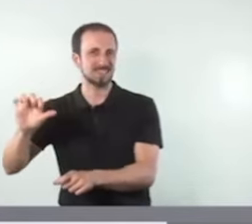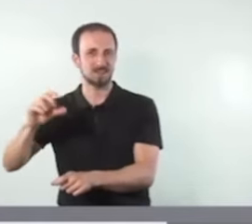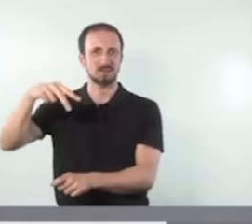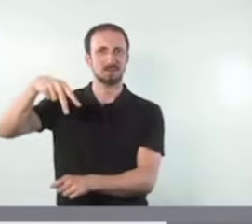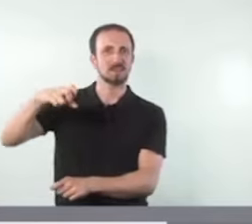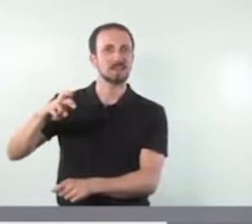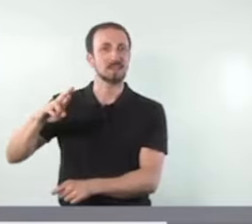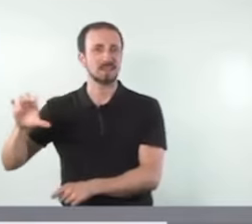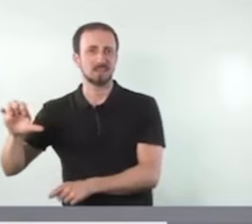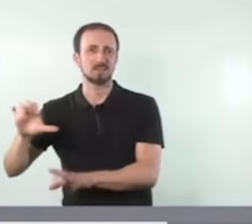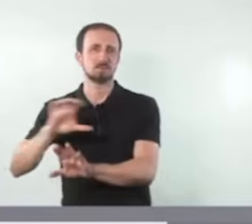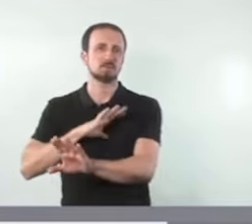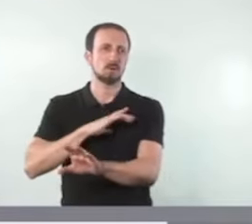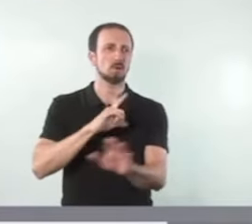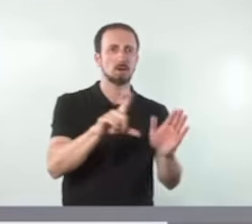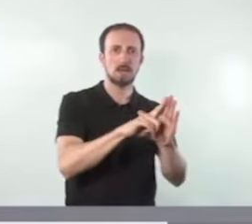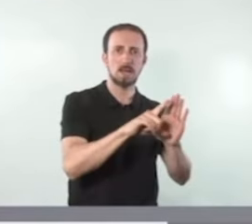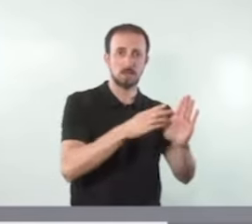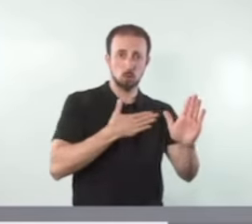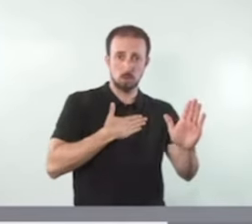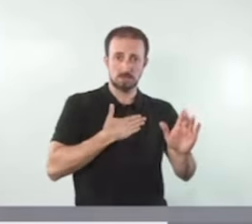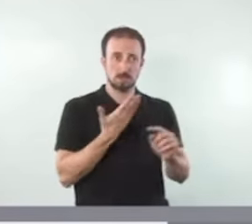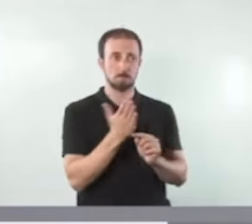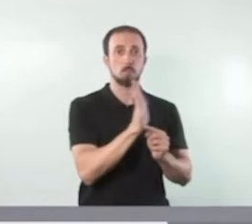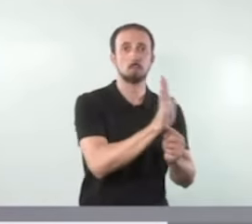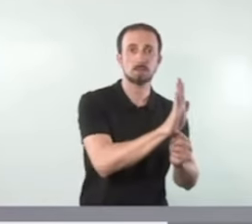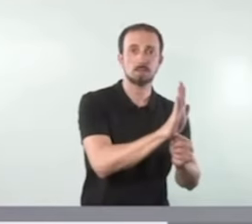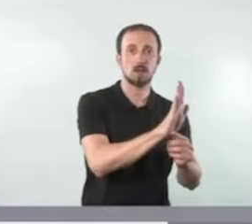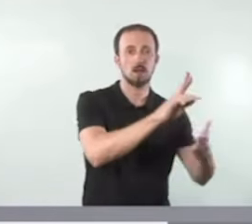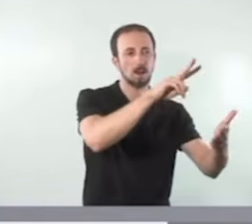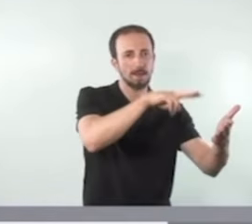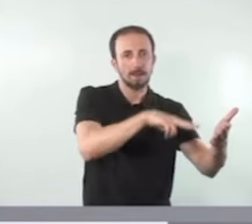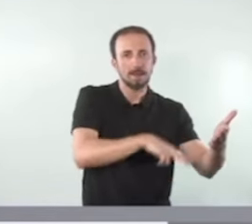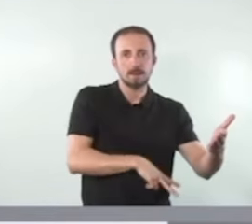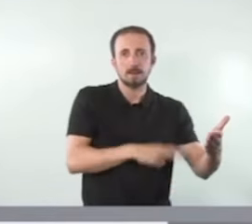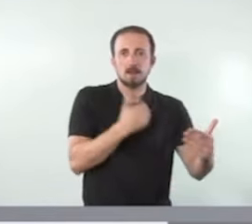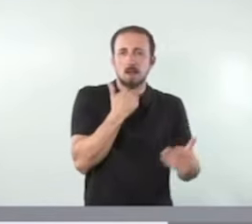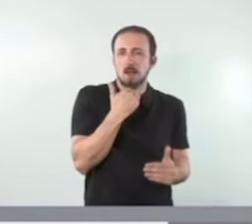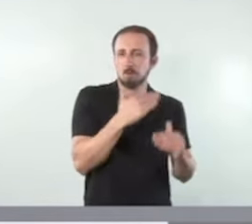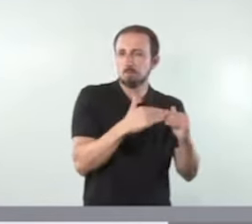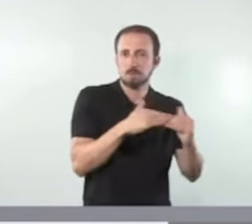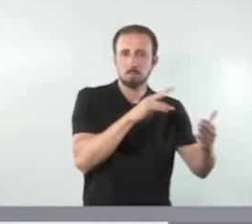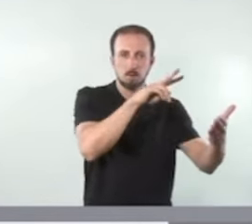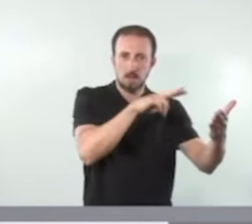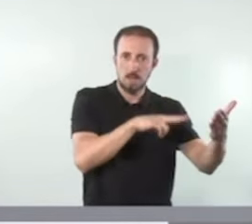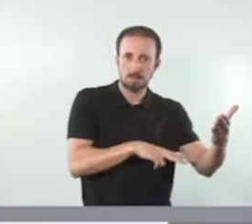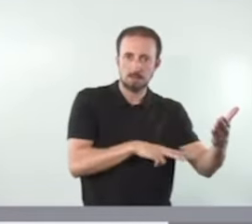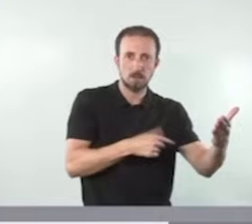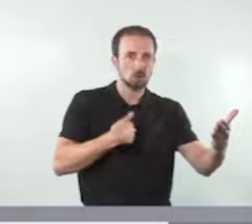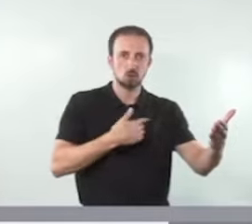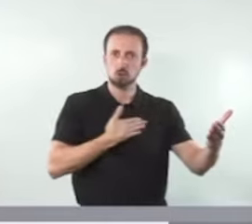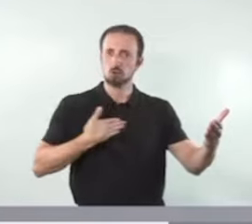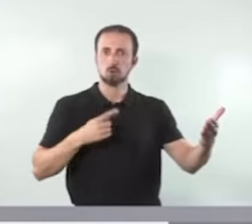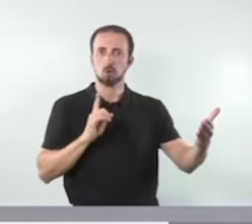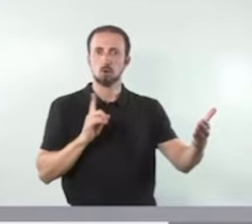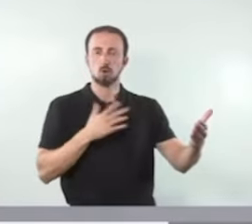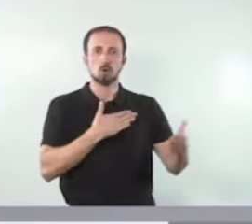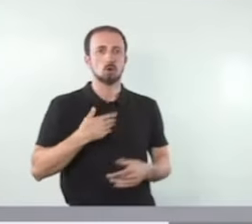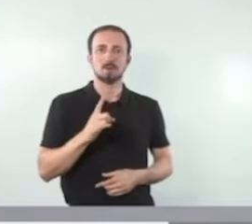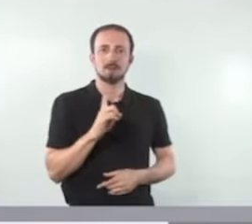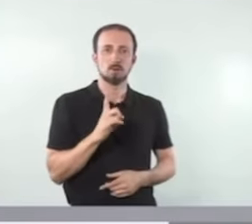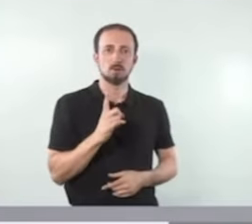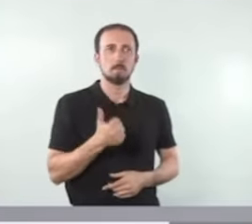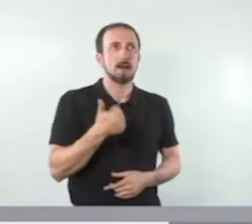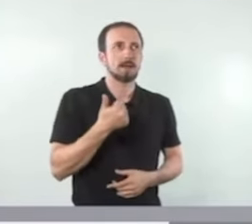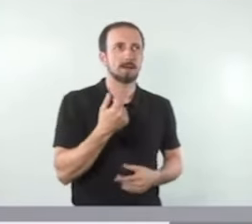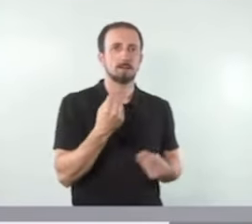aprueben esa ley léanse por lo menos léanse y vean que no hay ninguna intención detrás más que mejorar